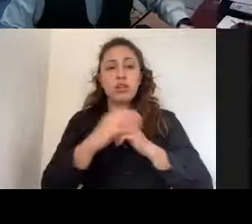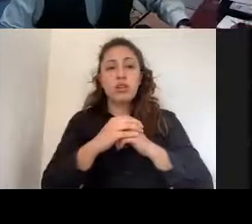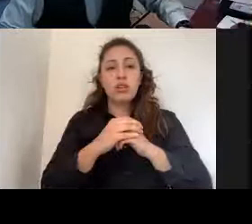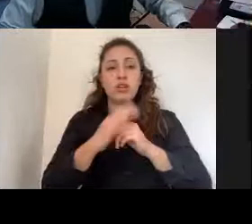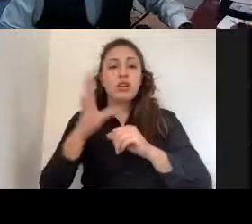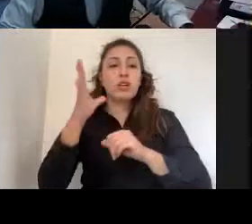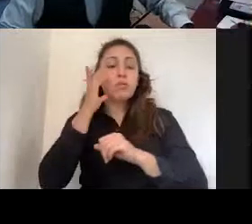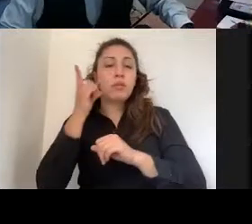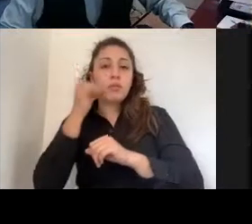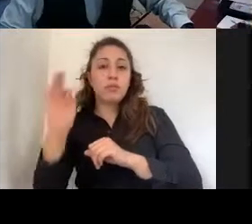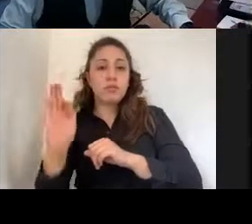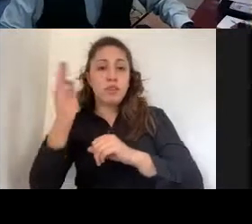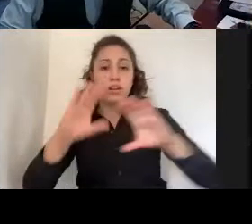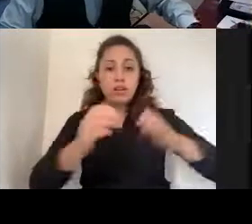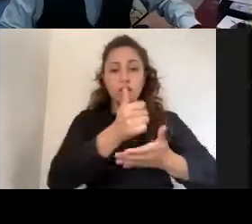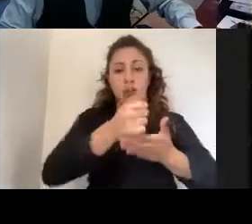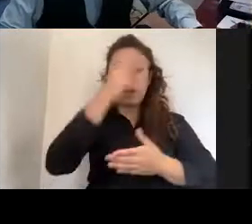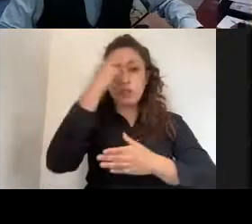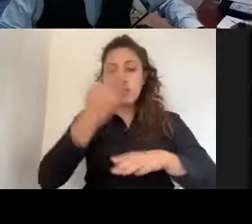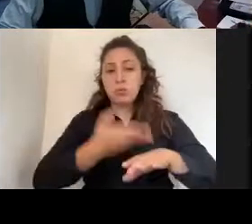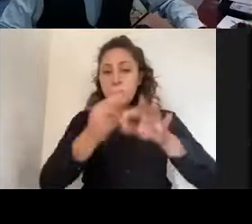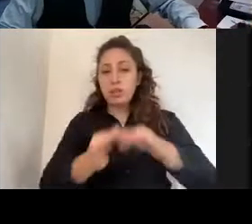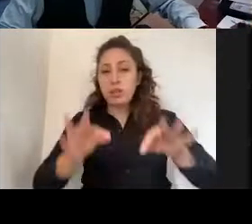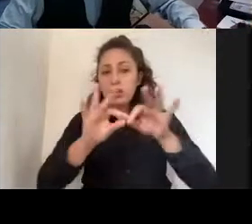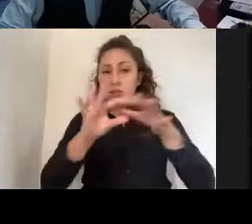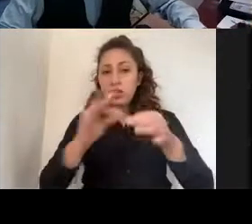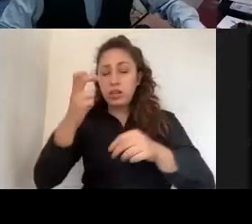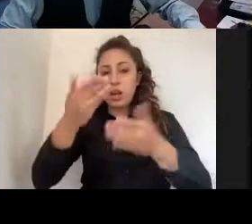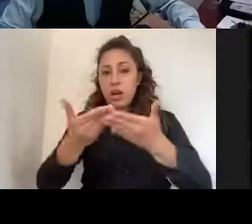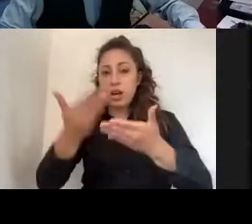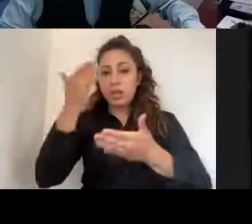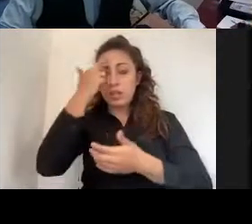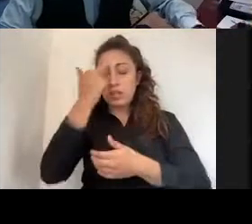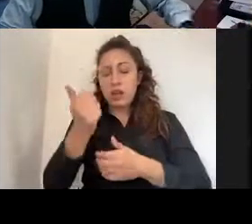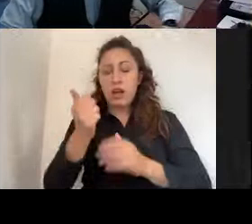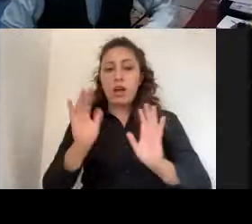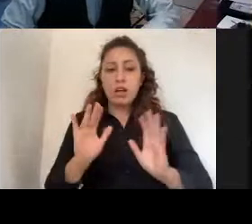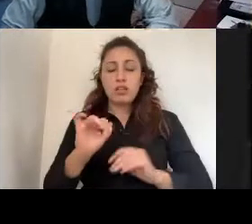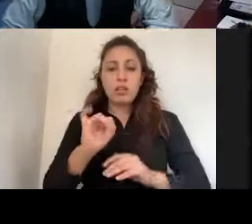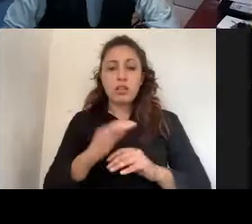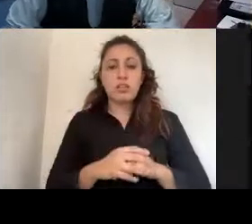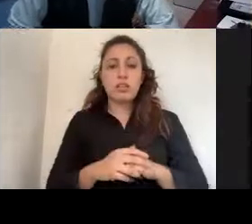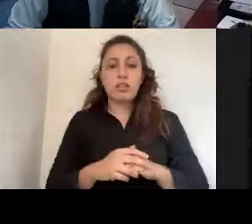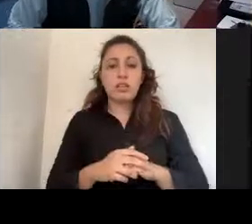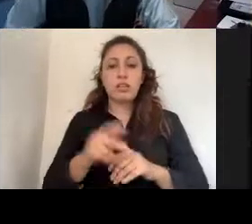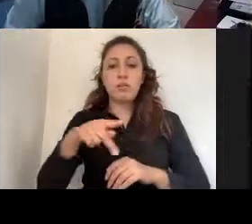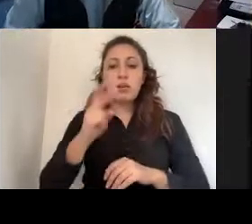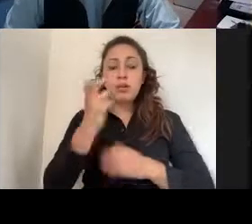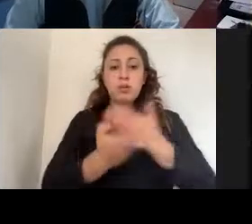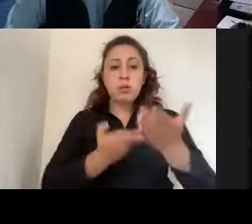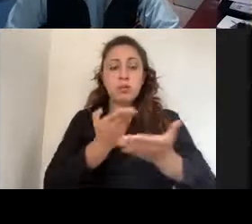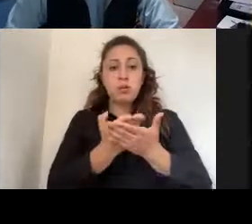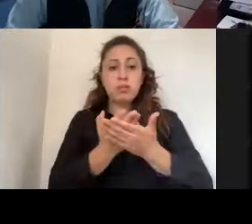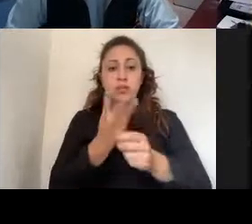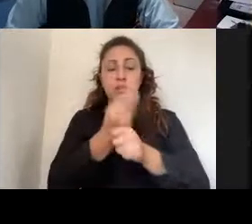pues sí es muy interesante la reflexión. Sin embargo, la iniciativa no propone modificaciones